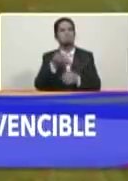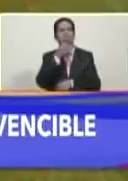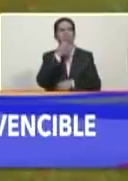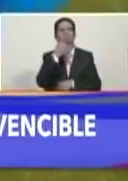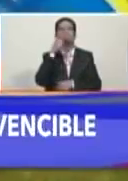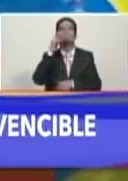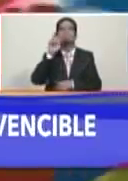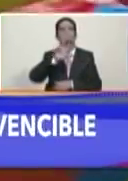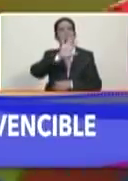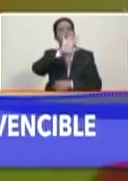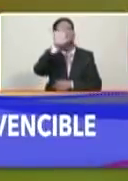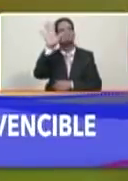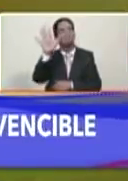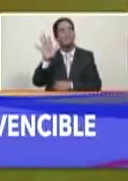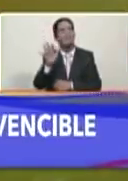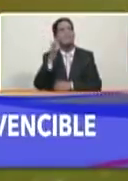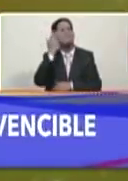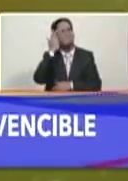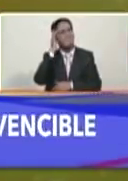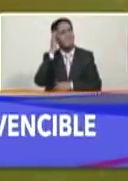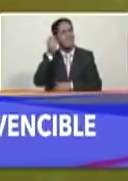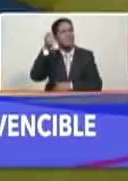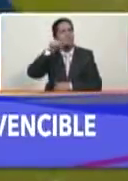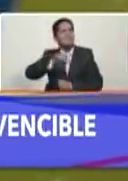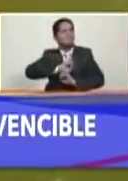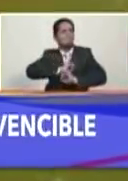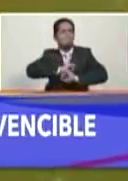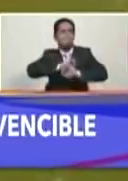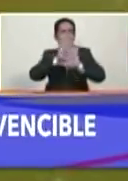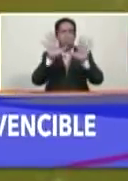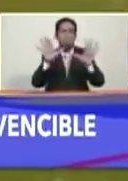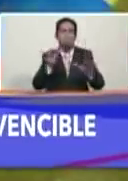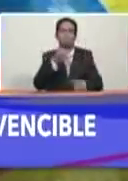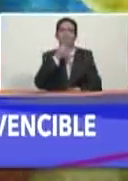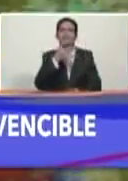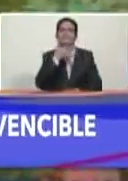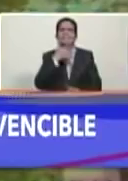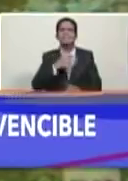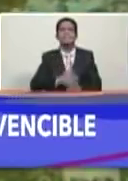brillo. Febrero ha sido un mes radiante.